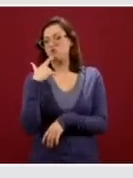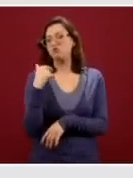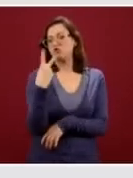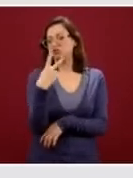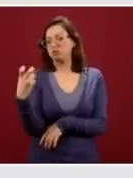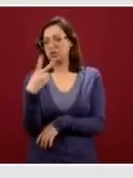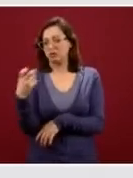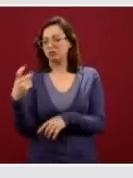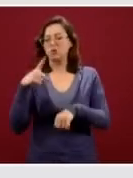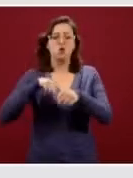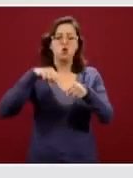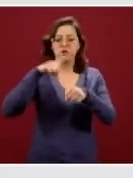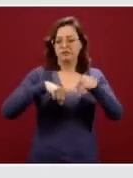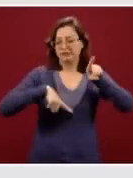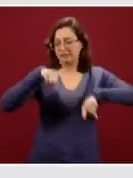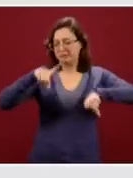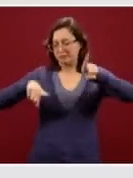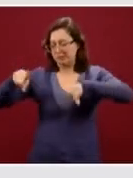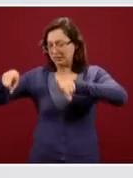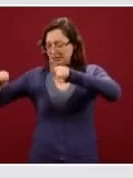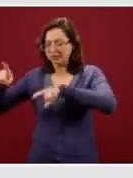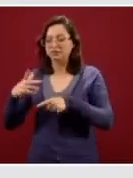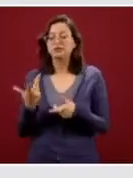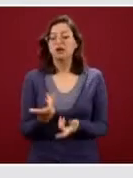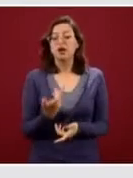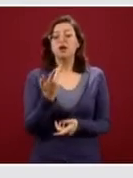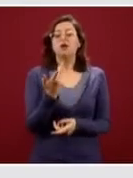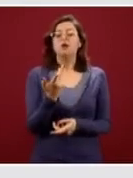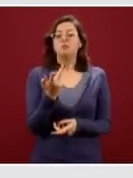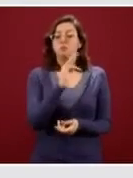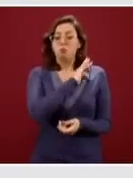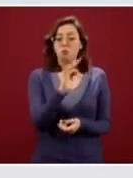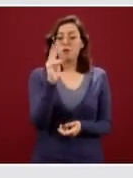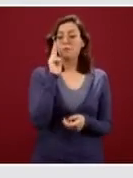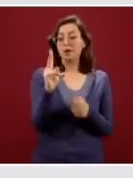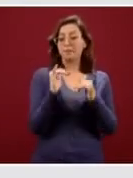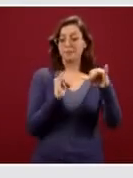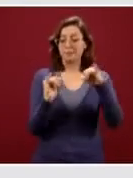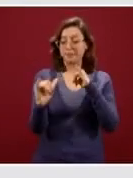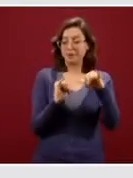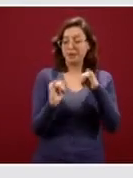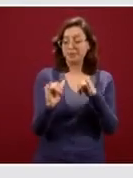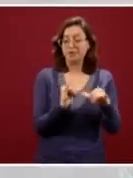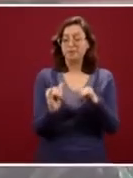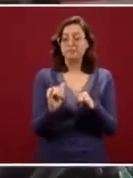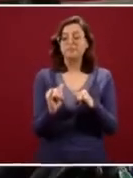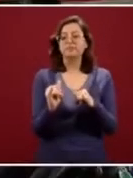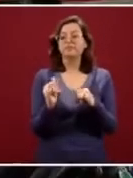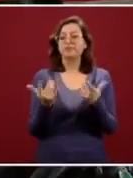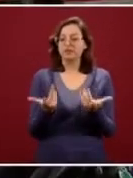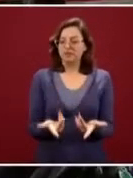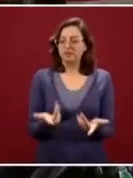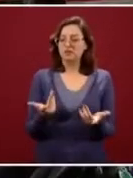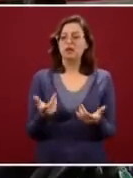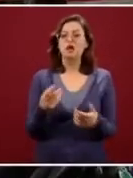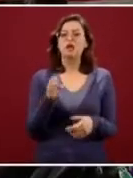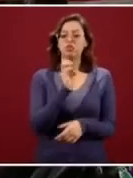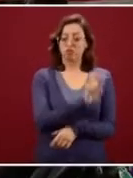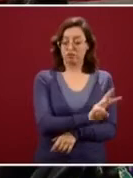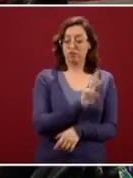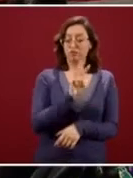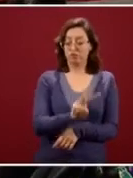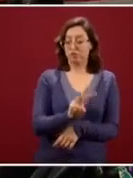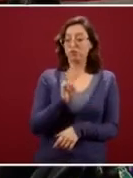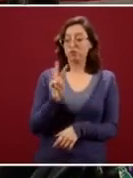los diferentes colores. Comentarles también que este tipo de mapa vamos a tenerlo de manera interactiva en la